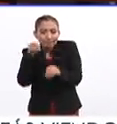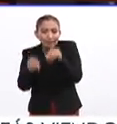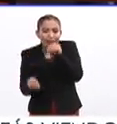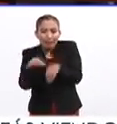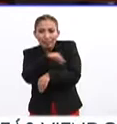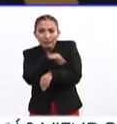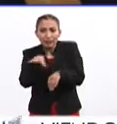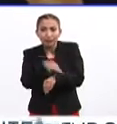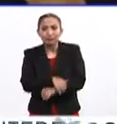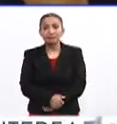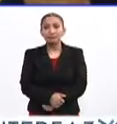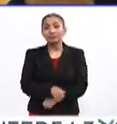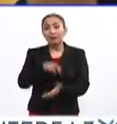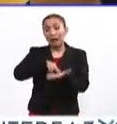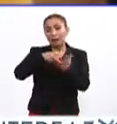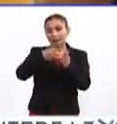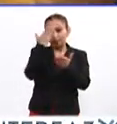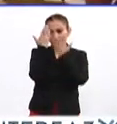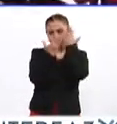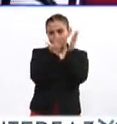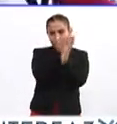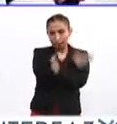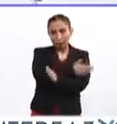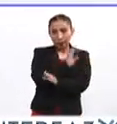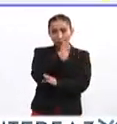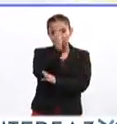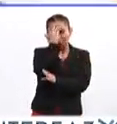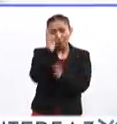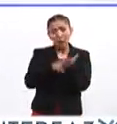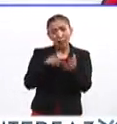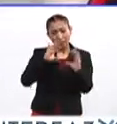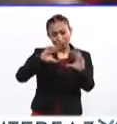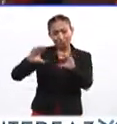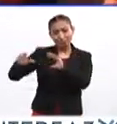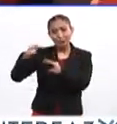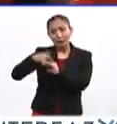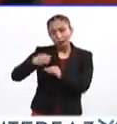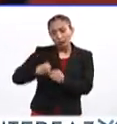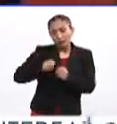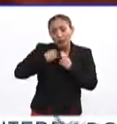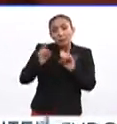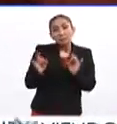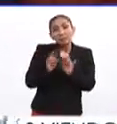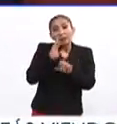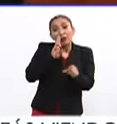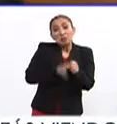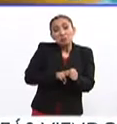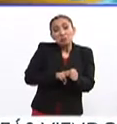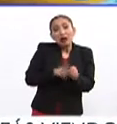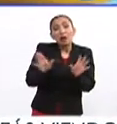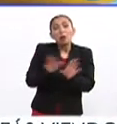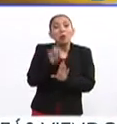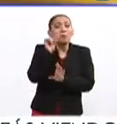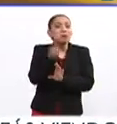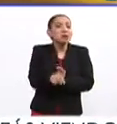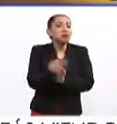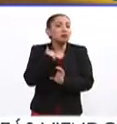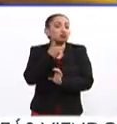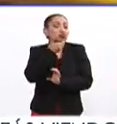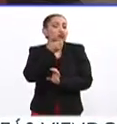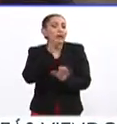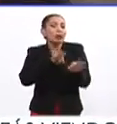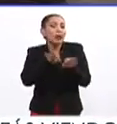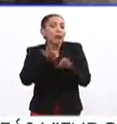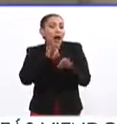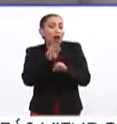un diseño. Arquitecta de formación, reconoce que la docencia llegó a su vida de forma natural, como parte de su